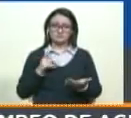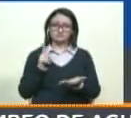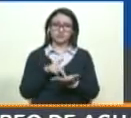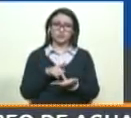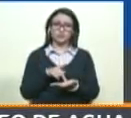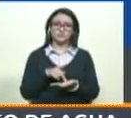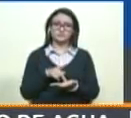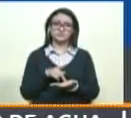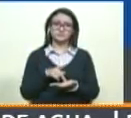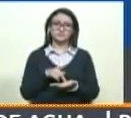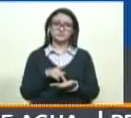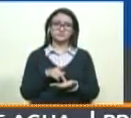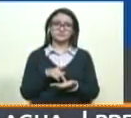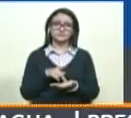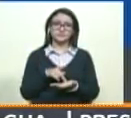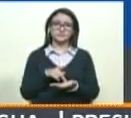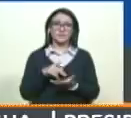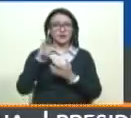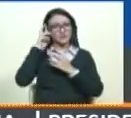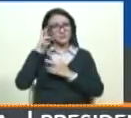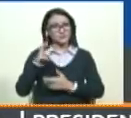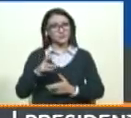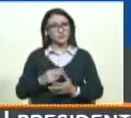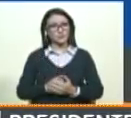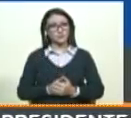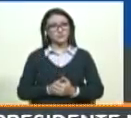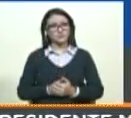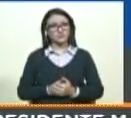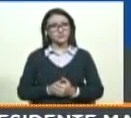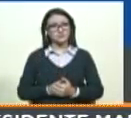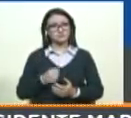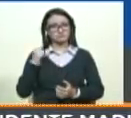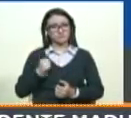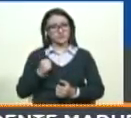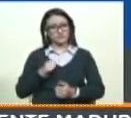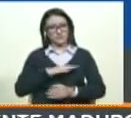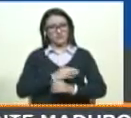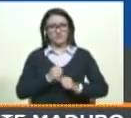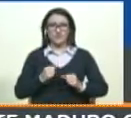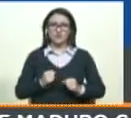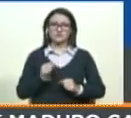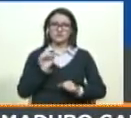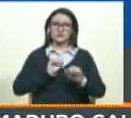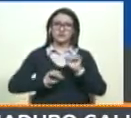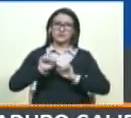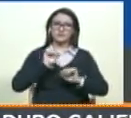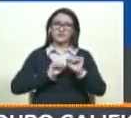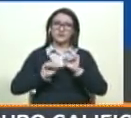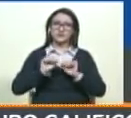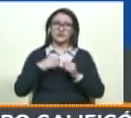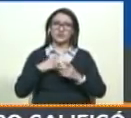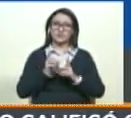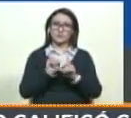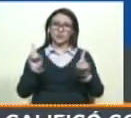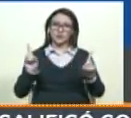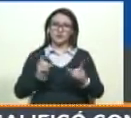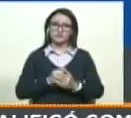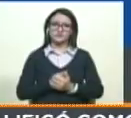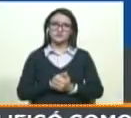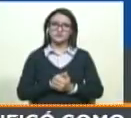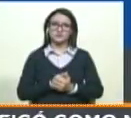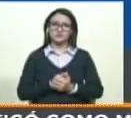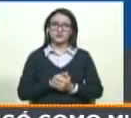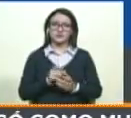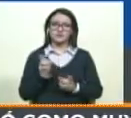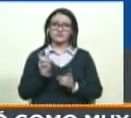manera respetuosa, pero con coraje, con valentía, defendiendo nuestra democracia, nuestro